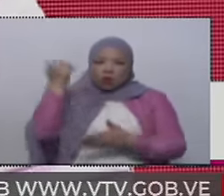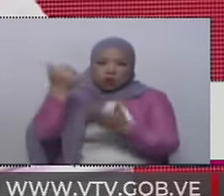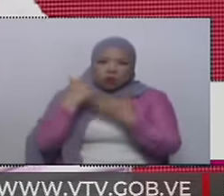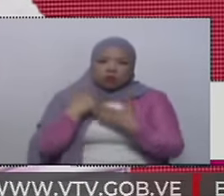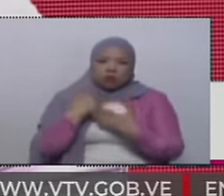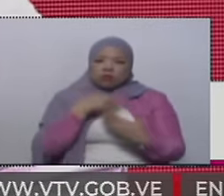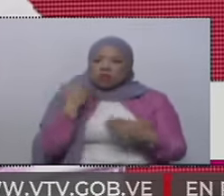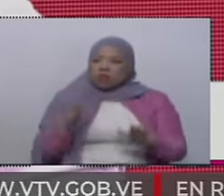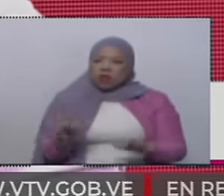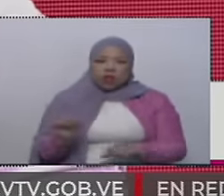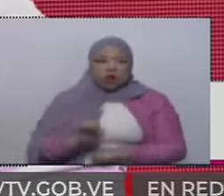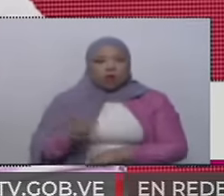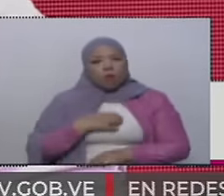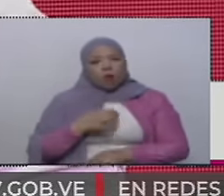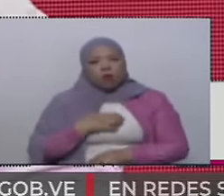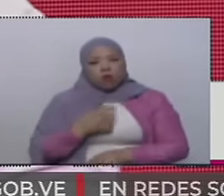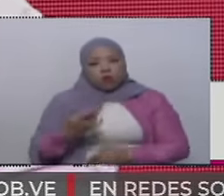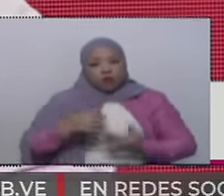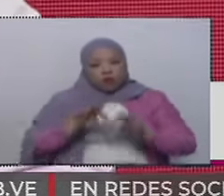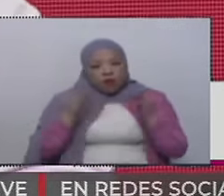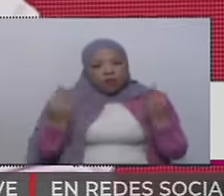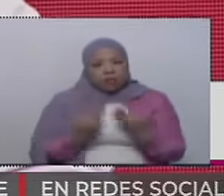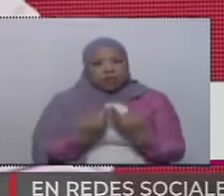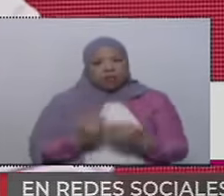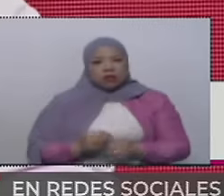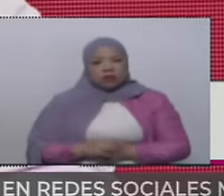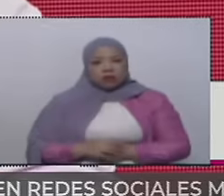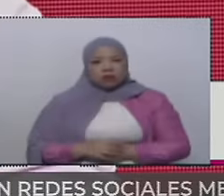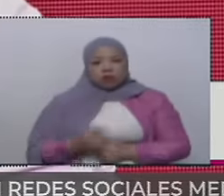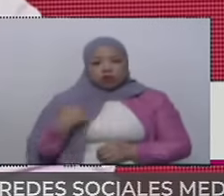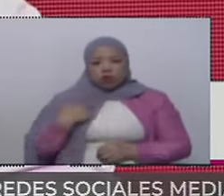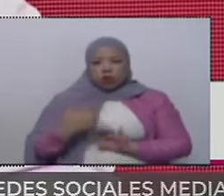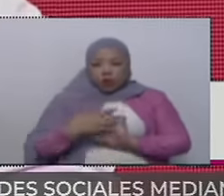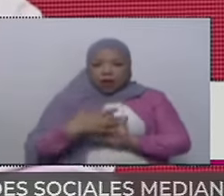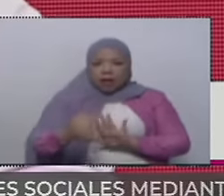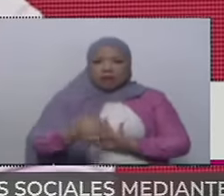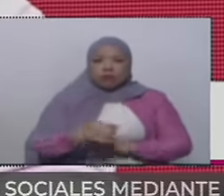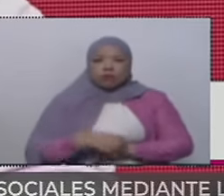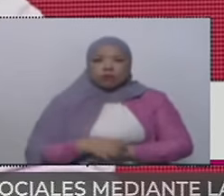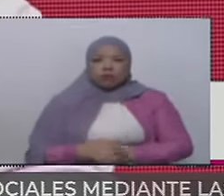mí. Y sirvo de